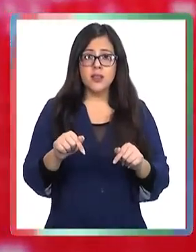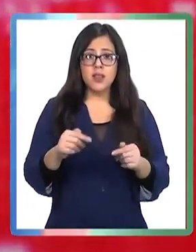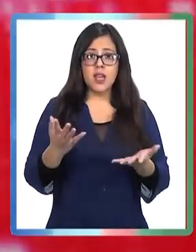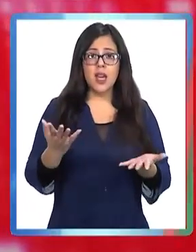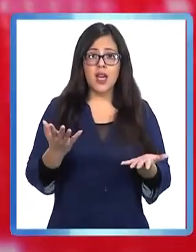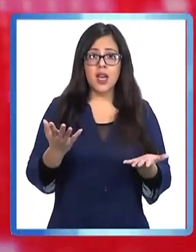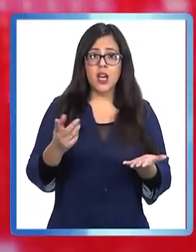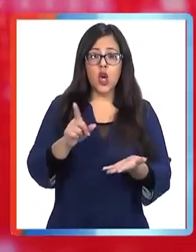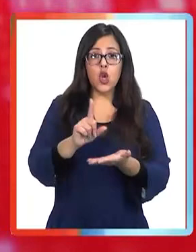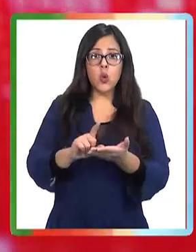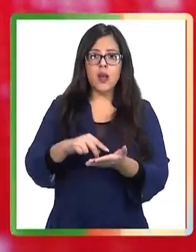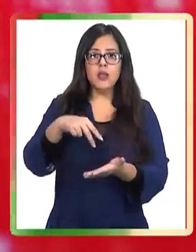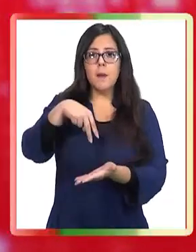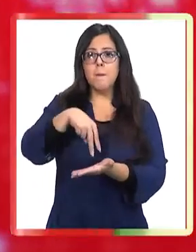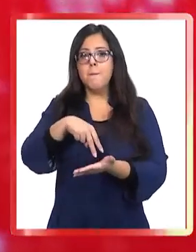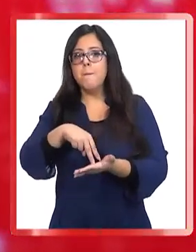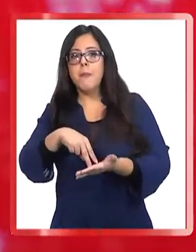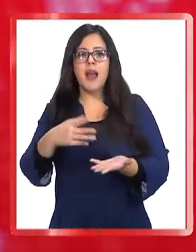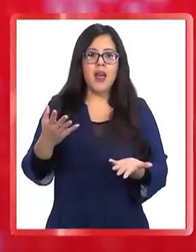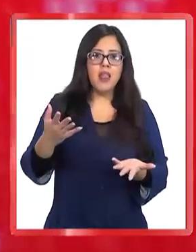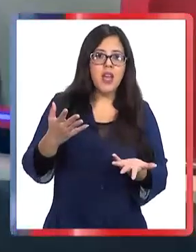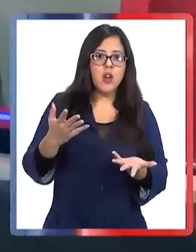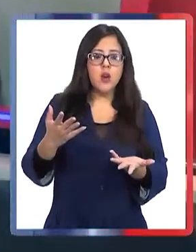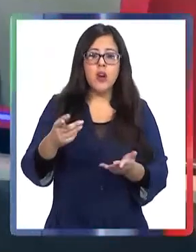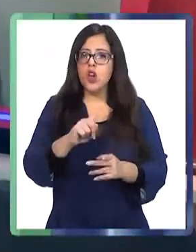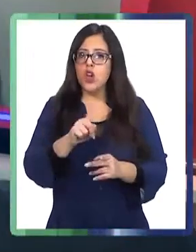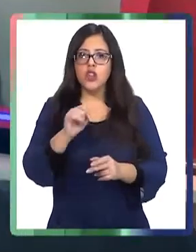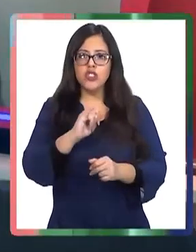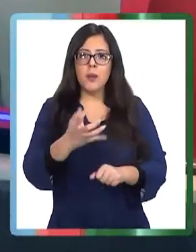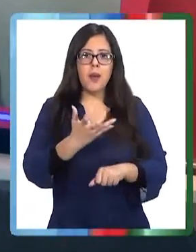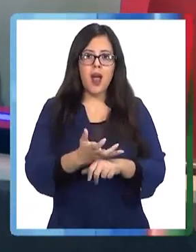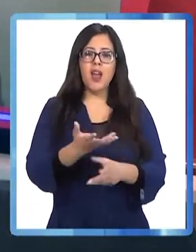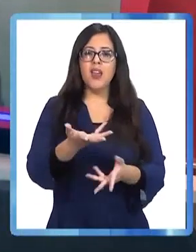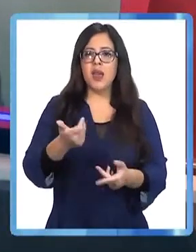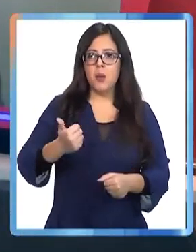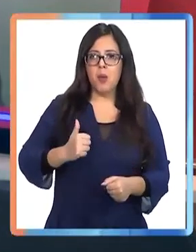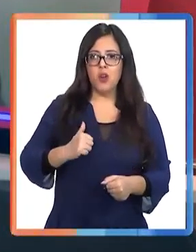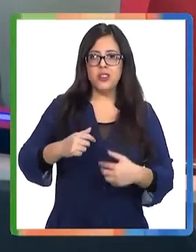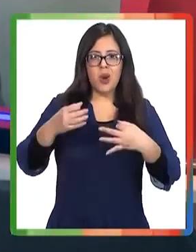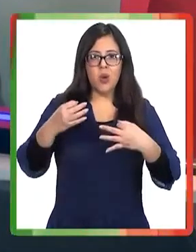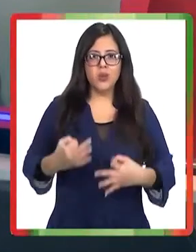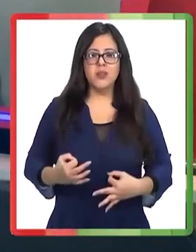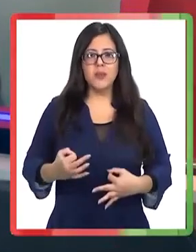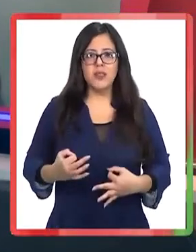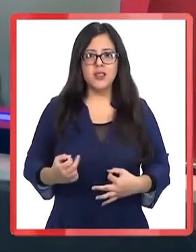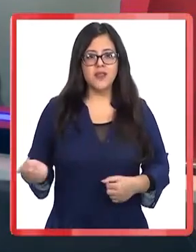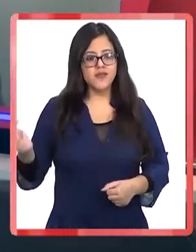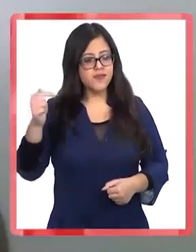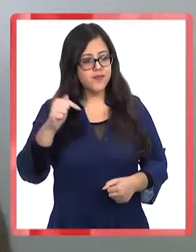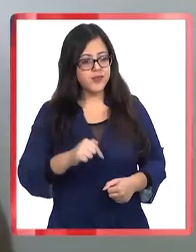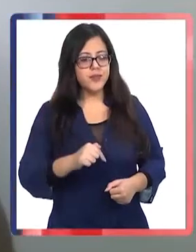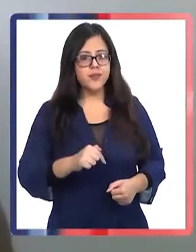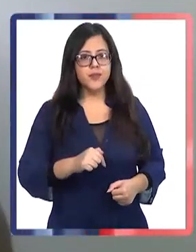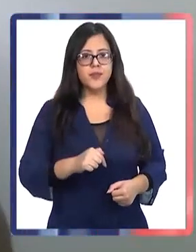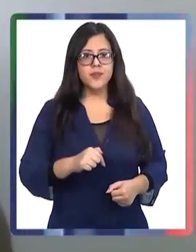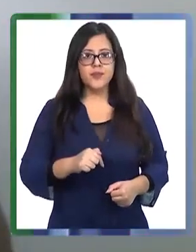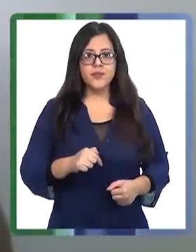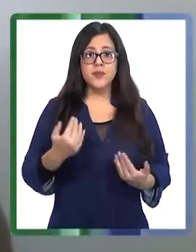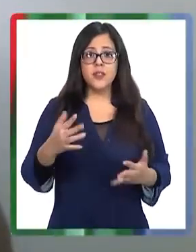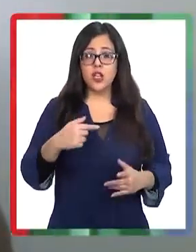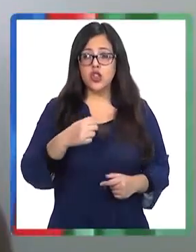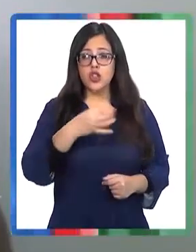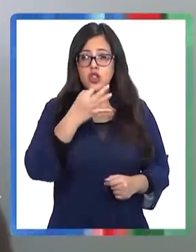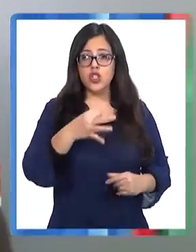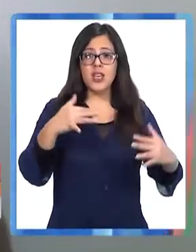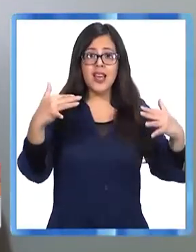de paraderos improvisados, lamentablemente no siempre llega la policía en el momento adecuado. Y